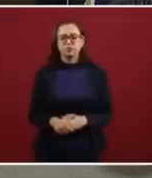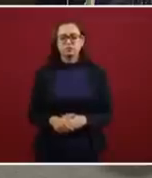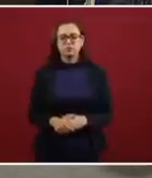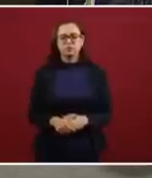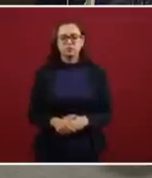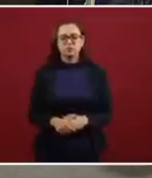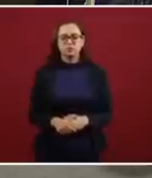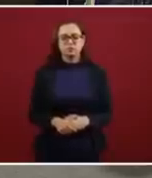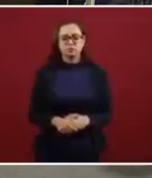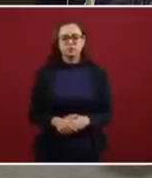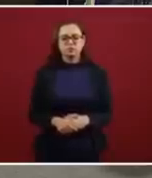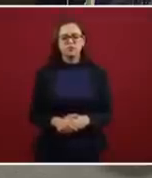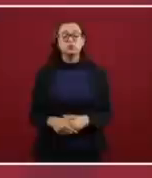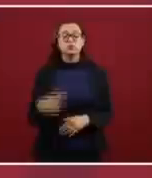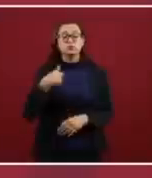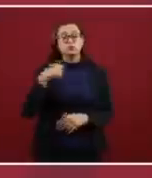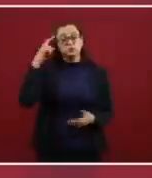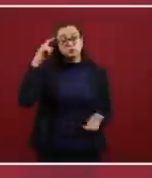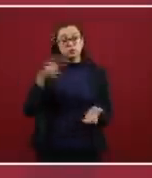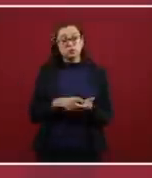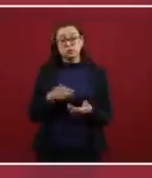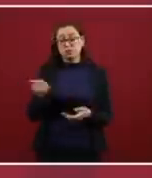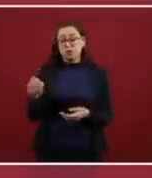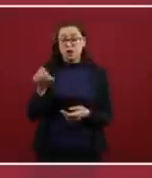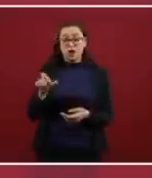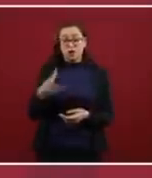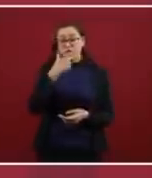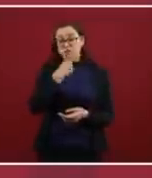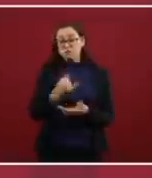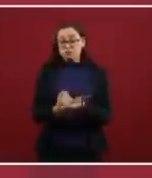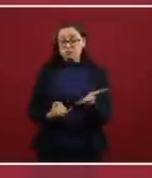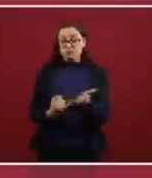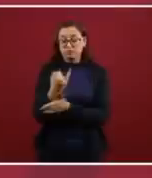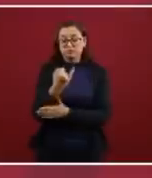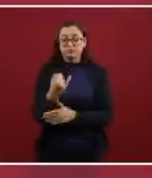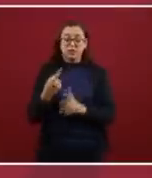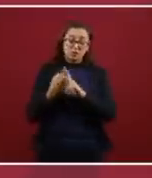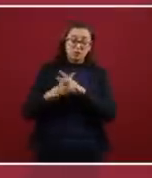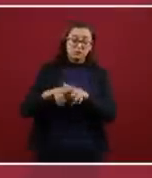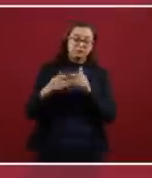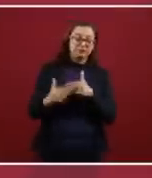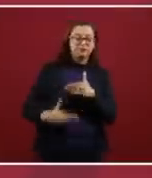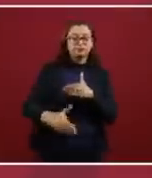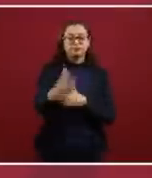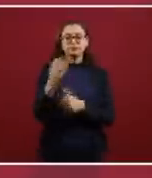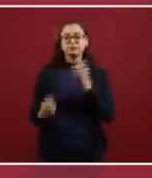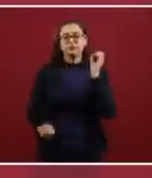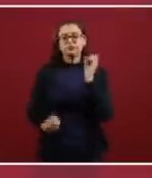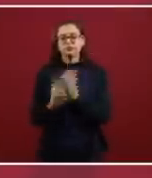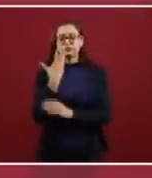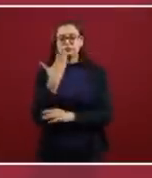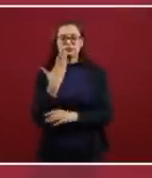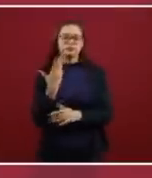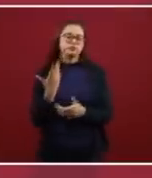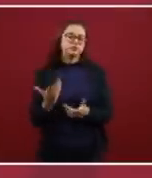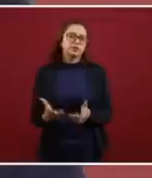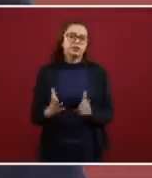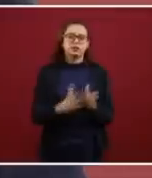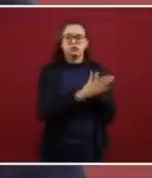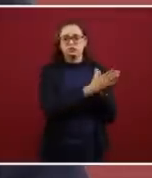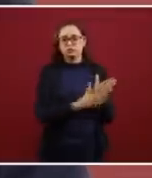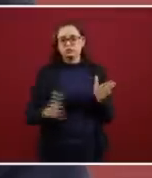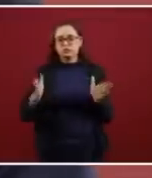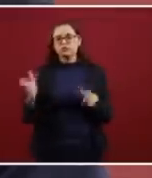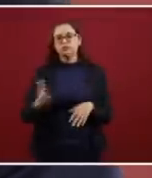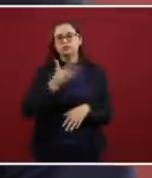pues es el inicio de una etapa nueva, de cómo pues se termina un ciclo de